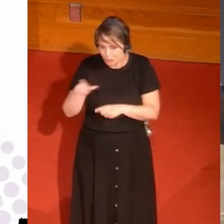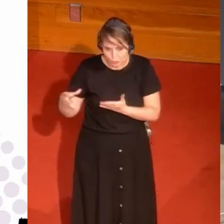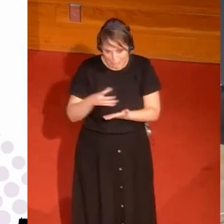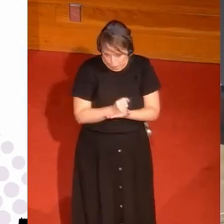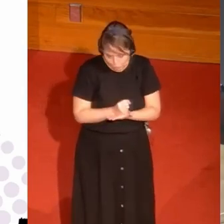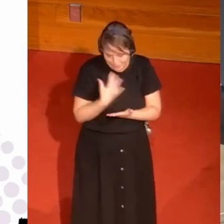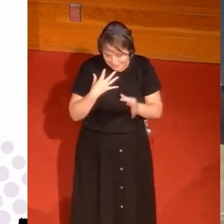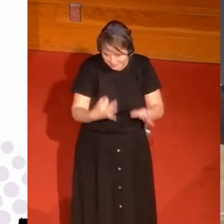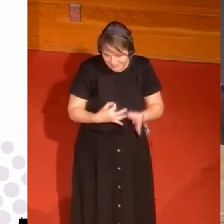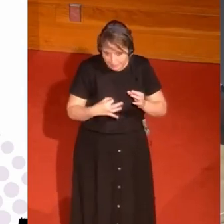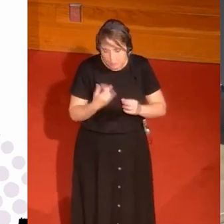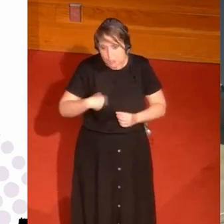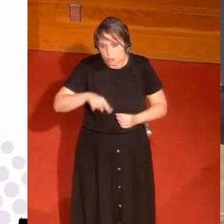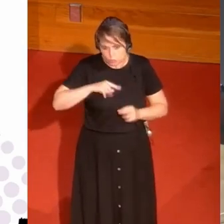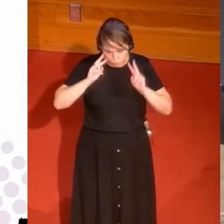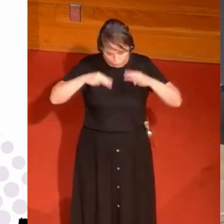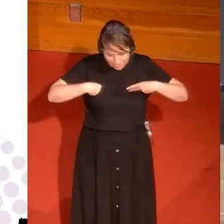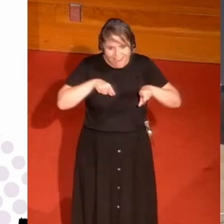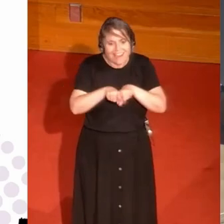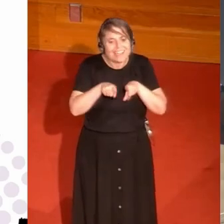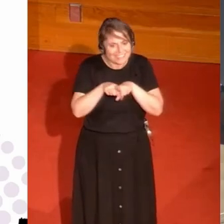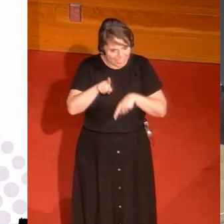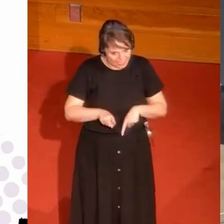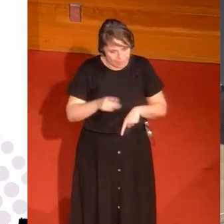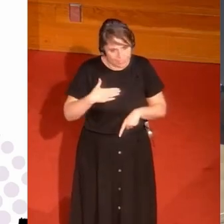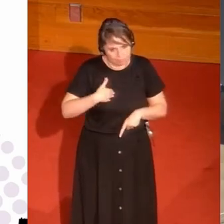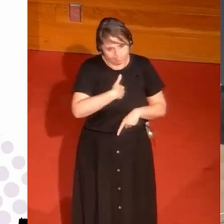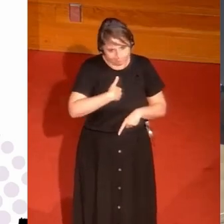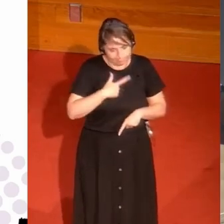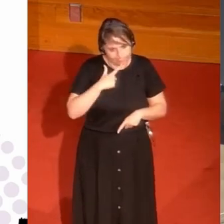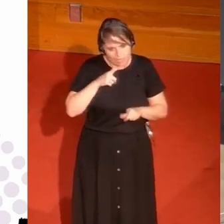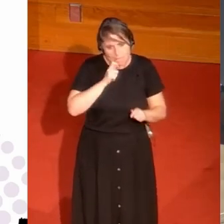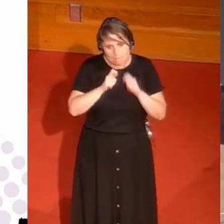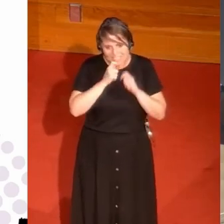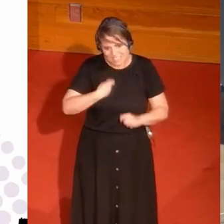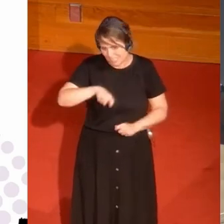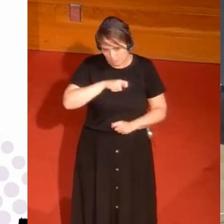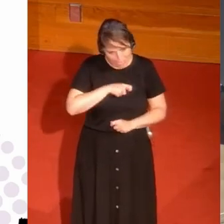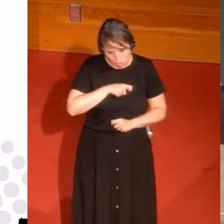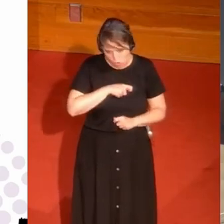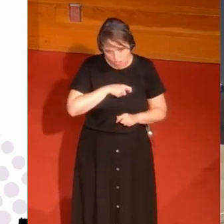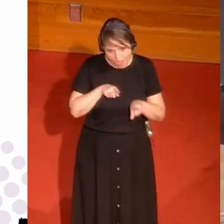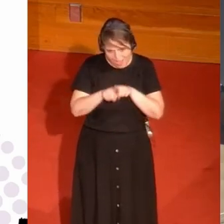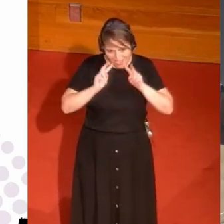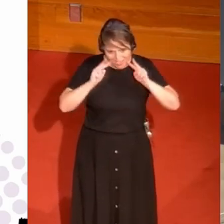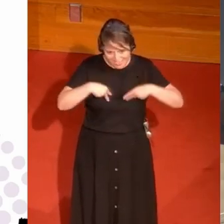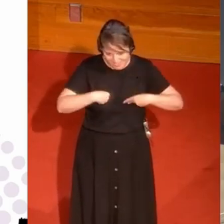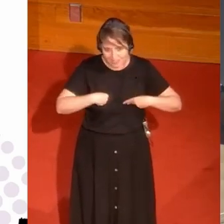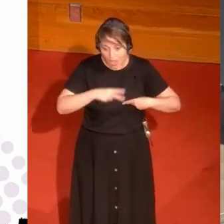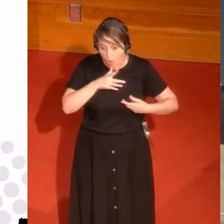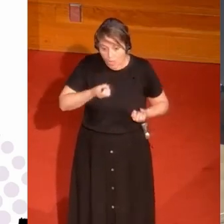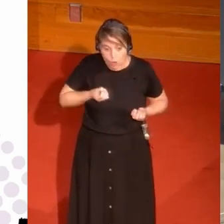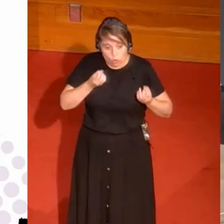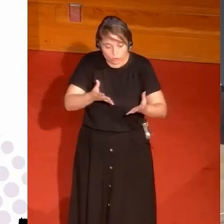no pero en este caso yo creo que nos deberíamos criticar nosotros mismos por el papel que yo creo que es muy lamentable de la prensa española contando esto que está pasando que al